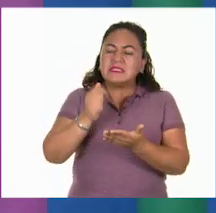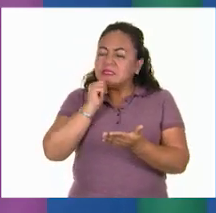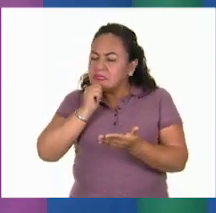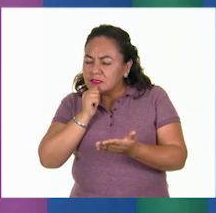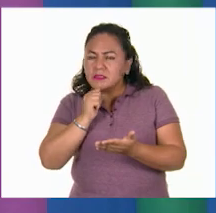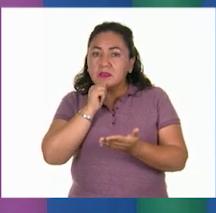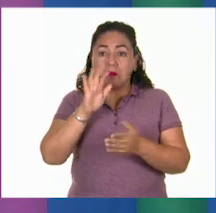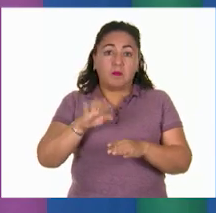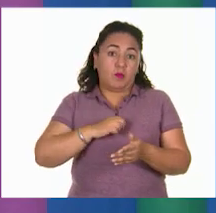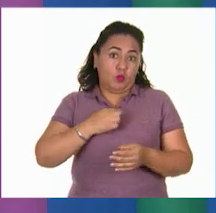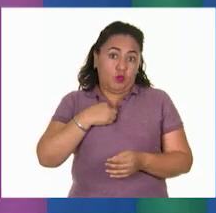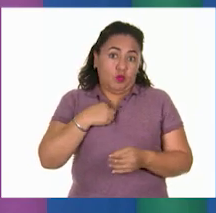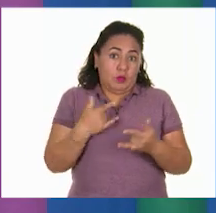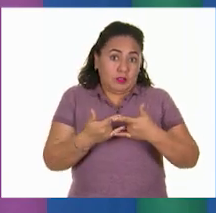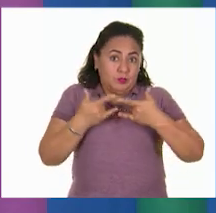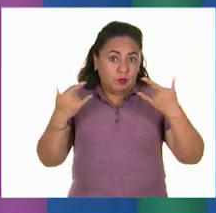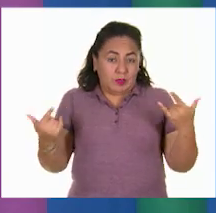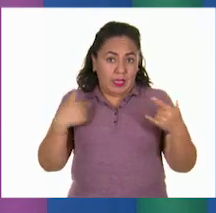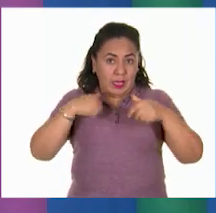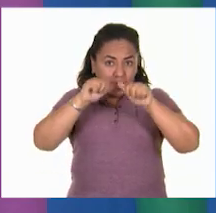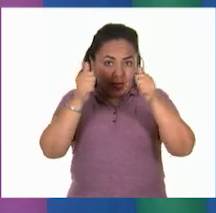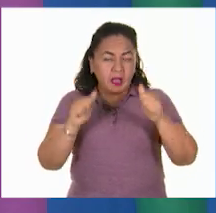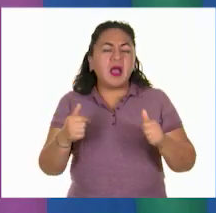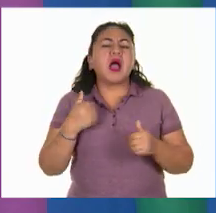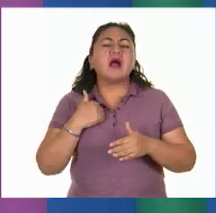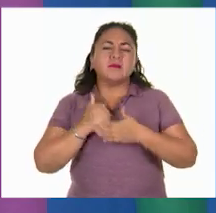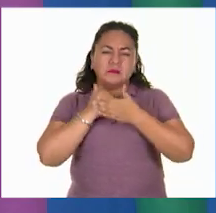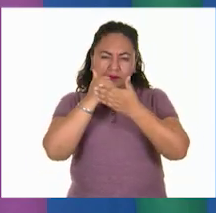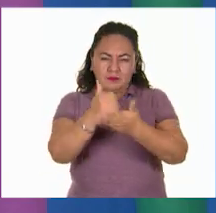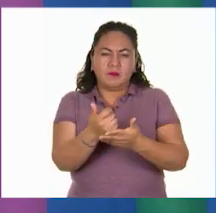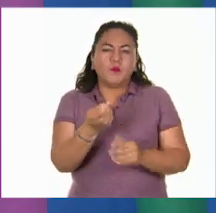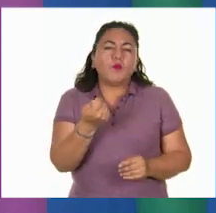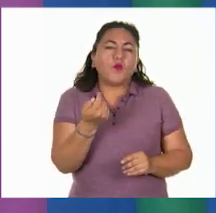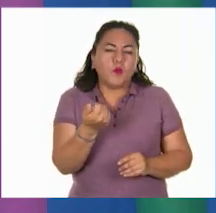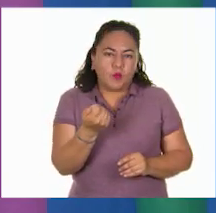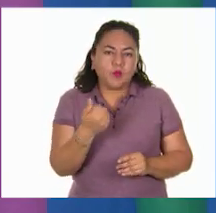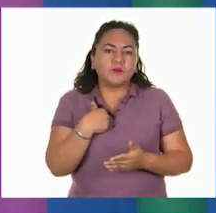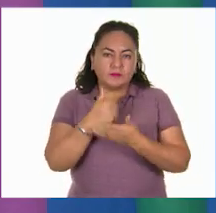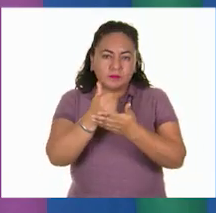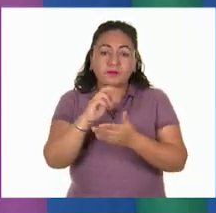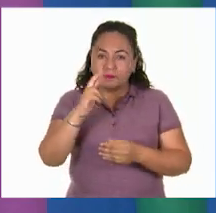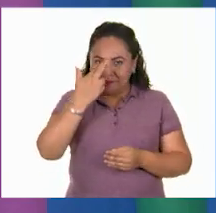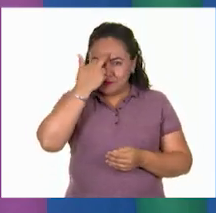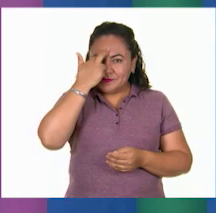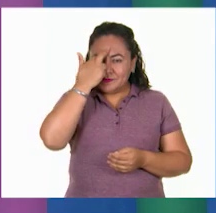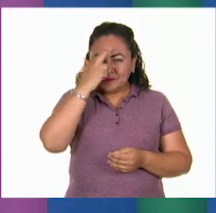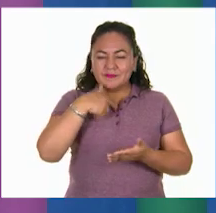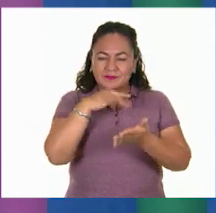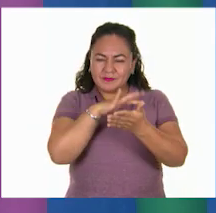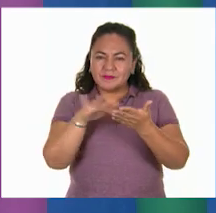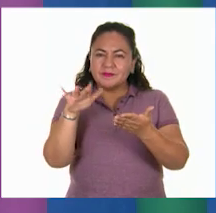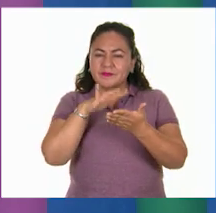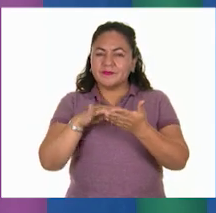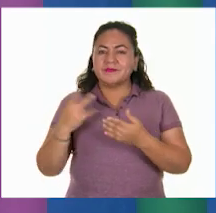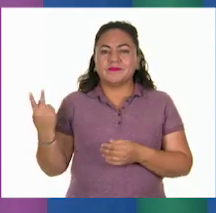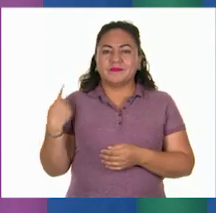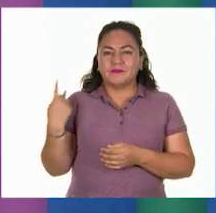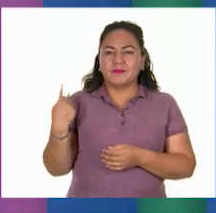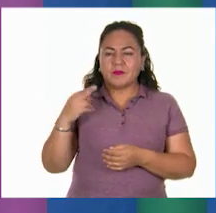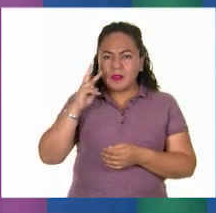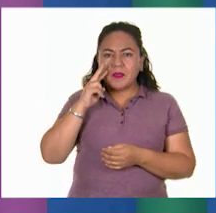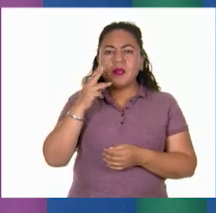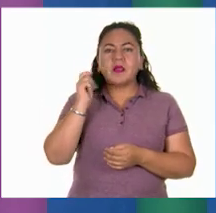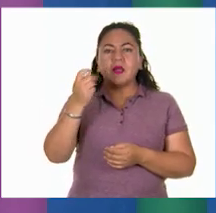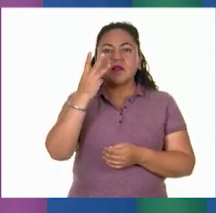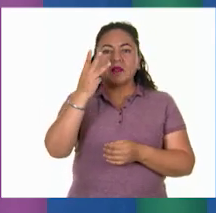Pero yo, como historiadora del arte, puedo ayudarles un poquito. ¿Recuerdan que mientras leímos, Gaby y yo aparecieron